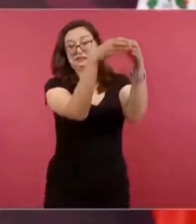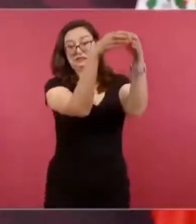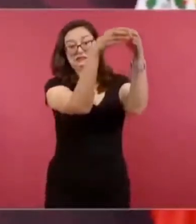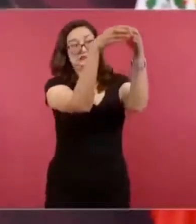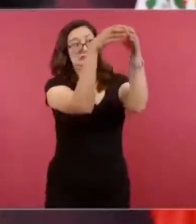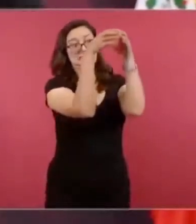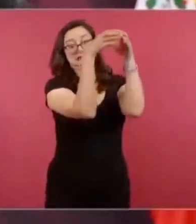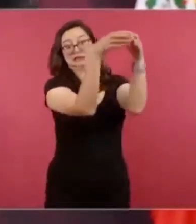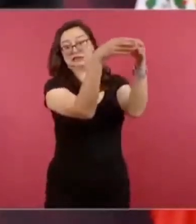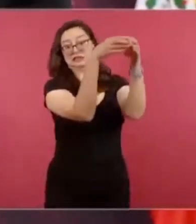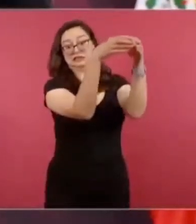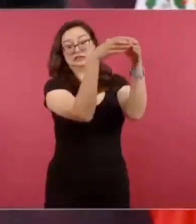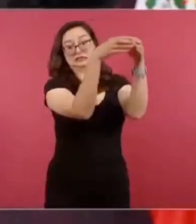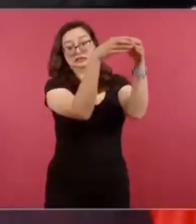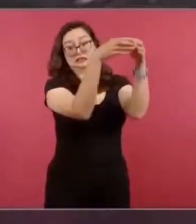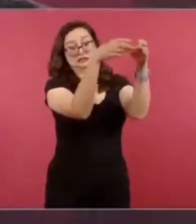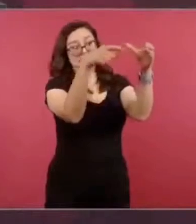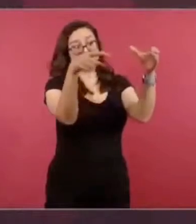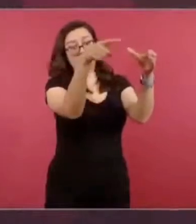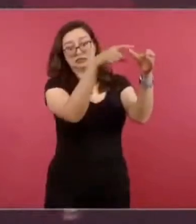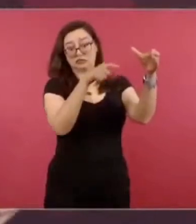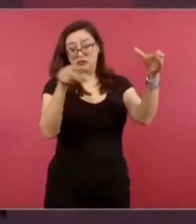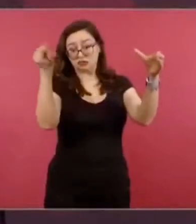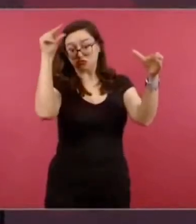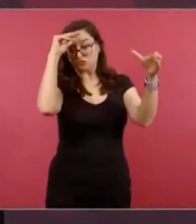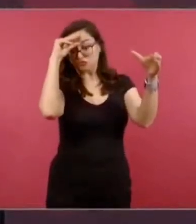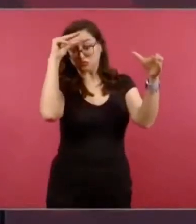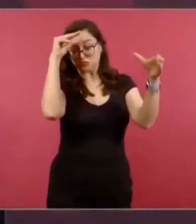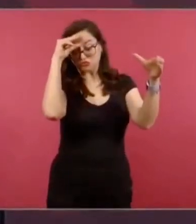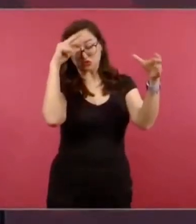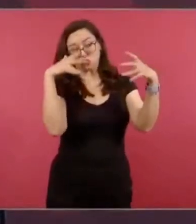del pensamiento, de la intelectualidad.